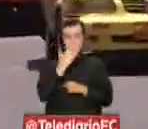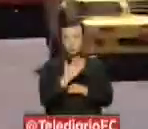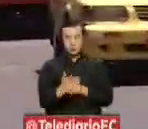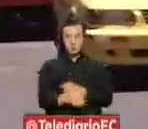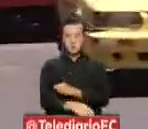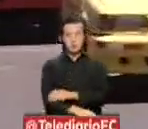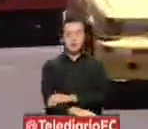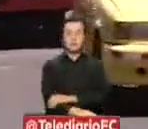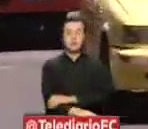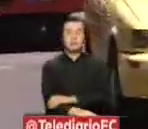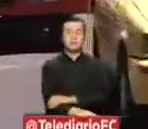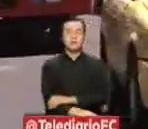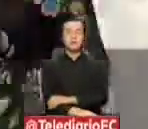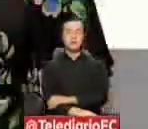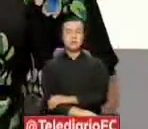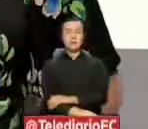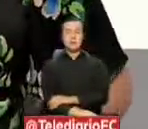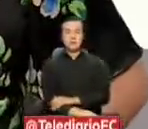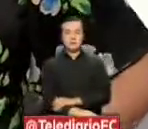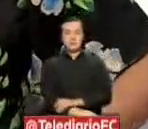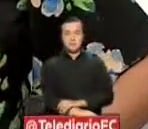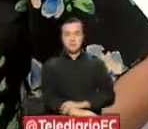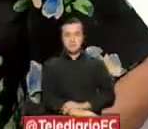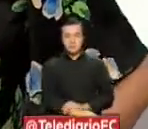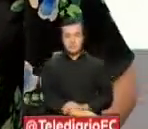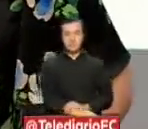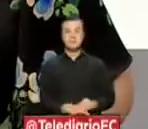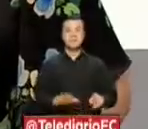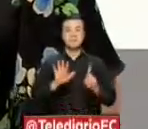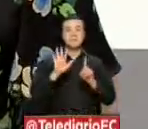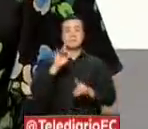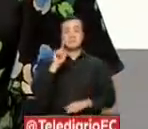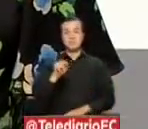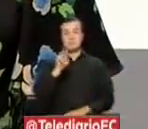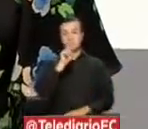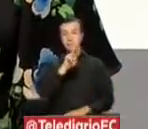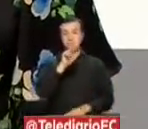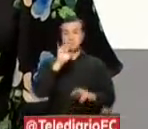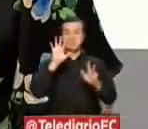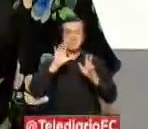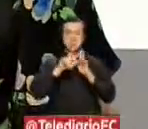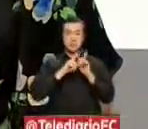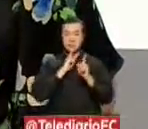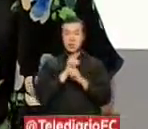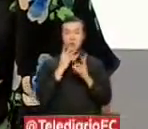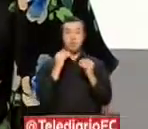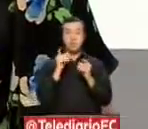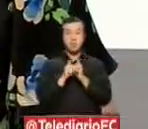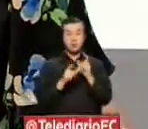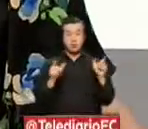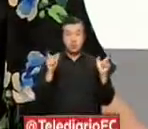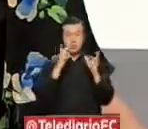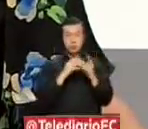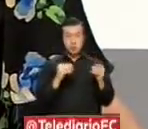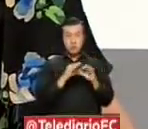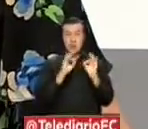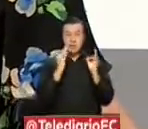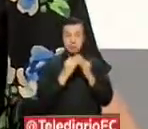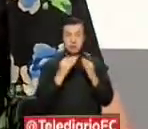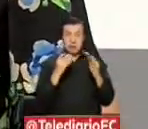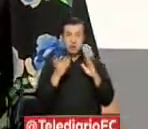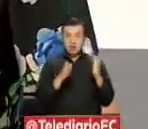César García, Telediario. Son las 6 de la mañana con 28 minutos y decenas de familiares de personas desaparecidas y